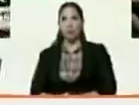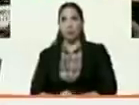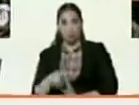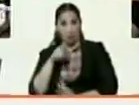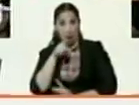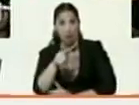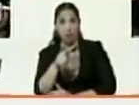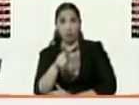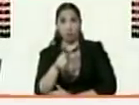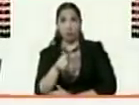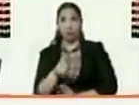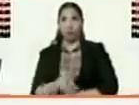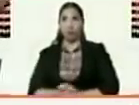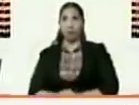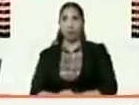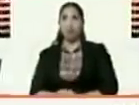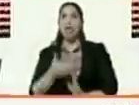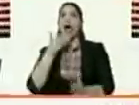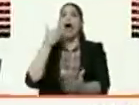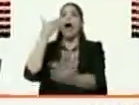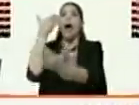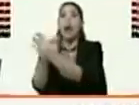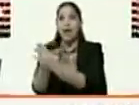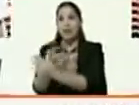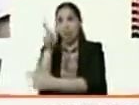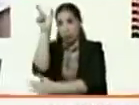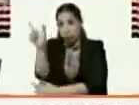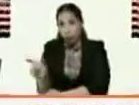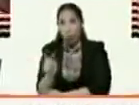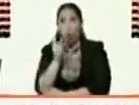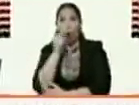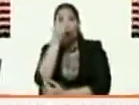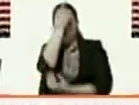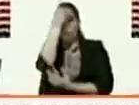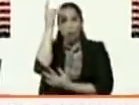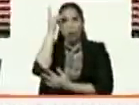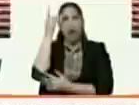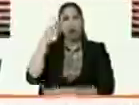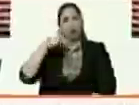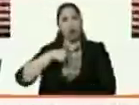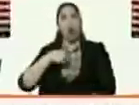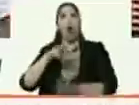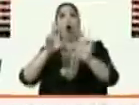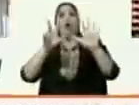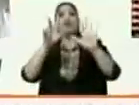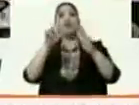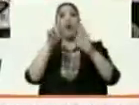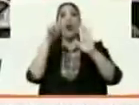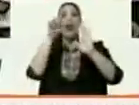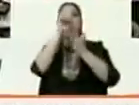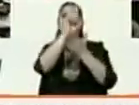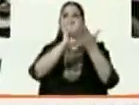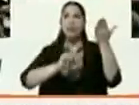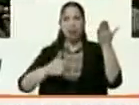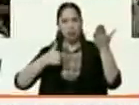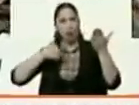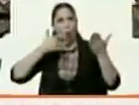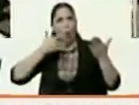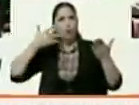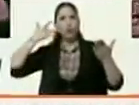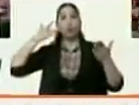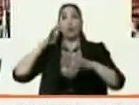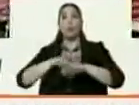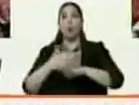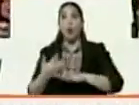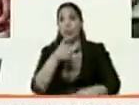ahí, gracias a este señor, estoy en 8 listas. Pero qué orgullo, porque